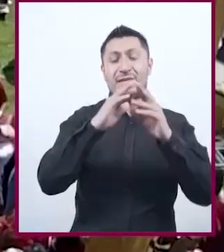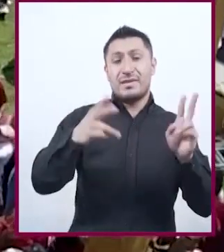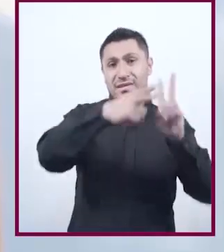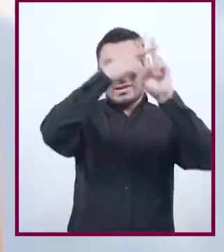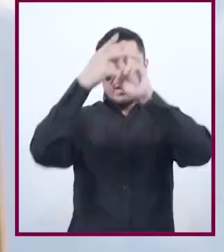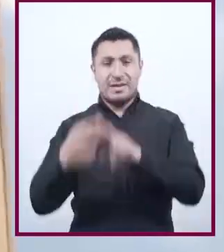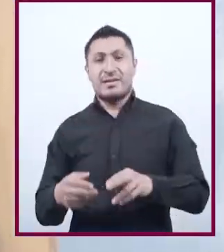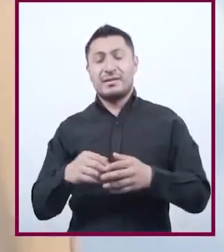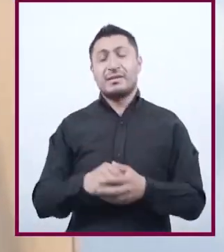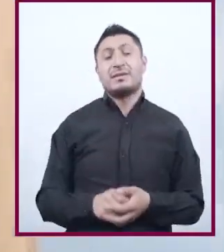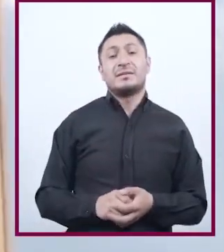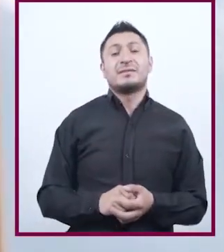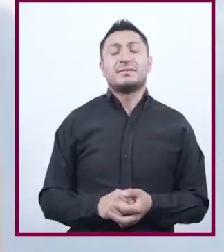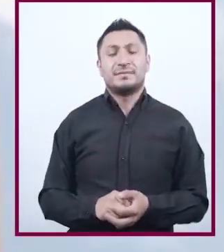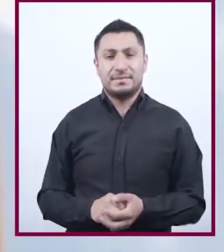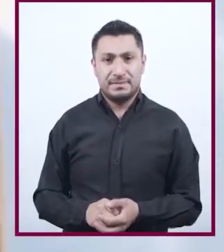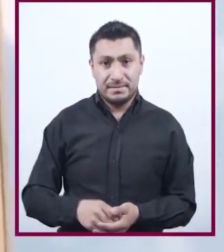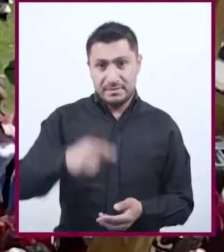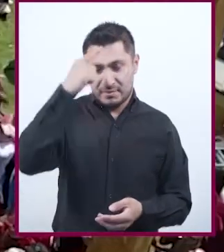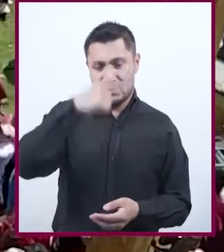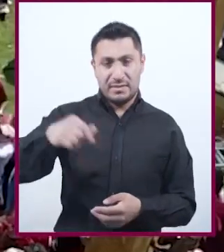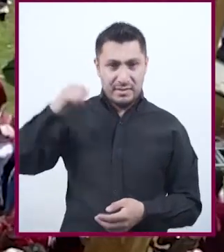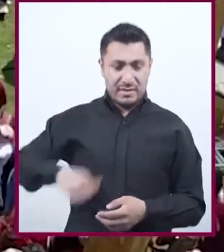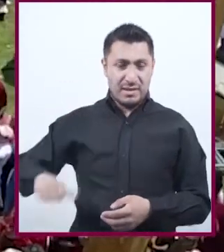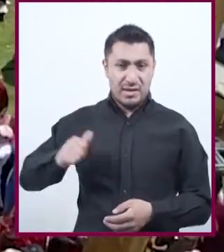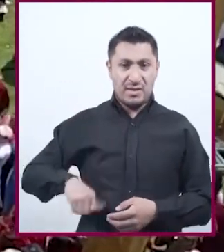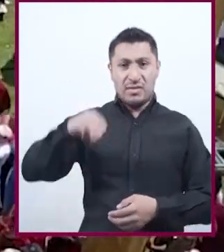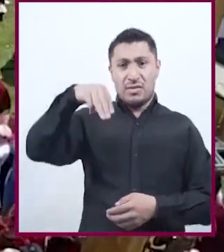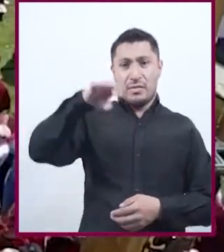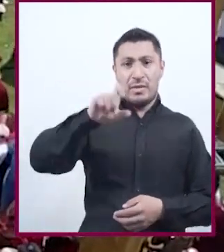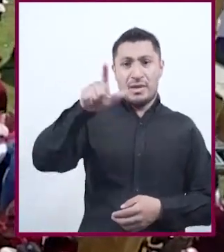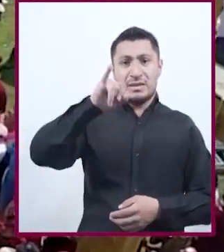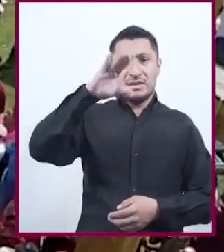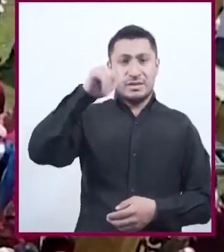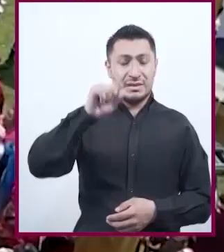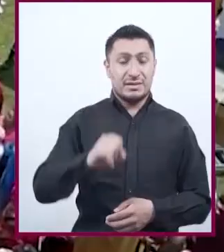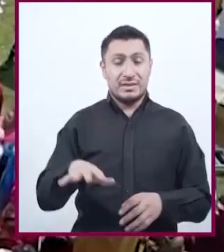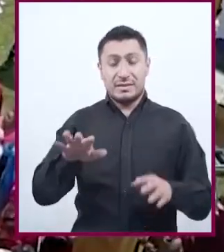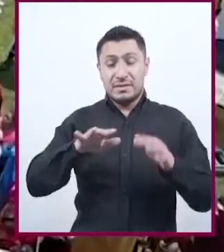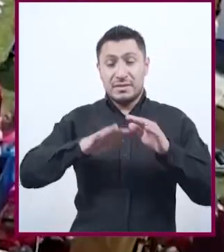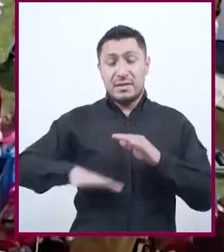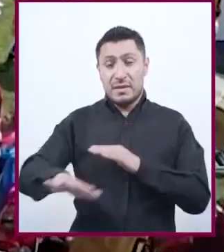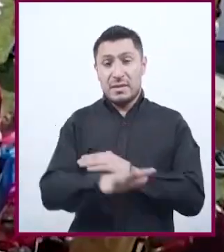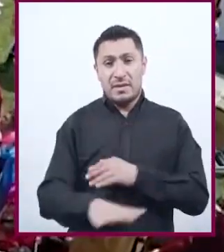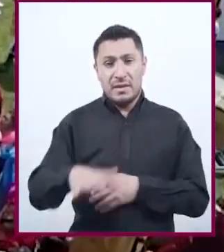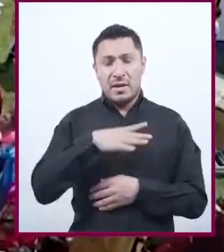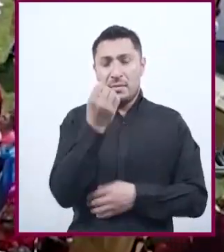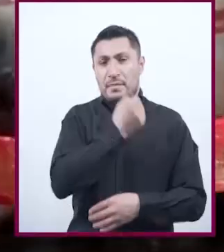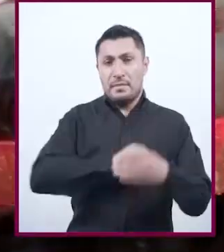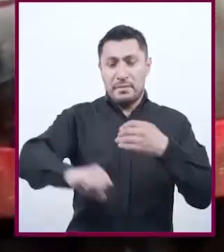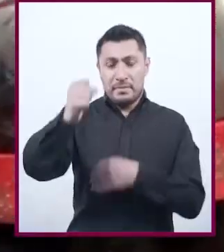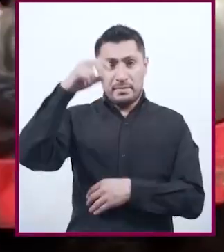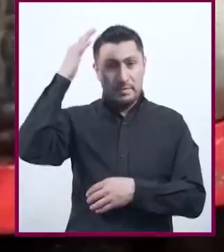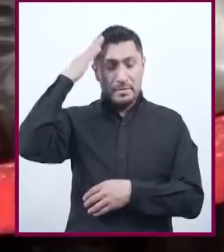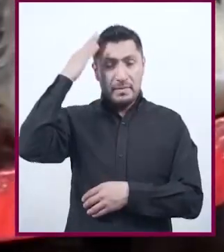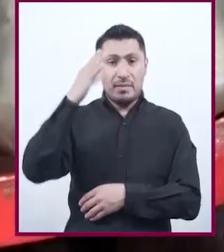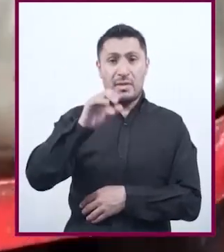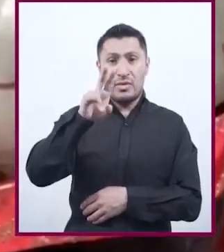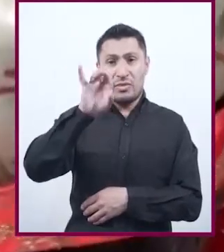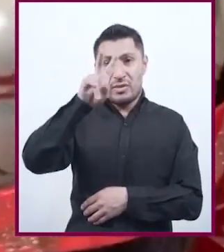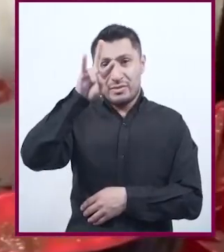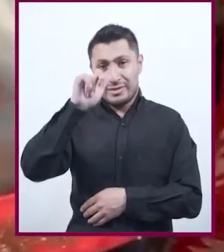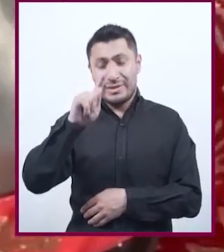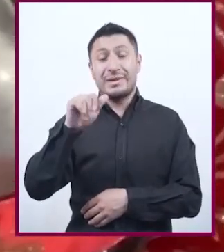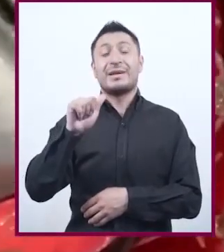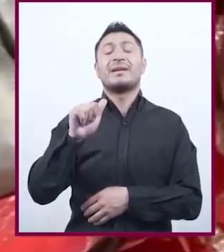Cerro de la Estrella o Huizachtepetl, para los antiguos mexicas, en cuyas faldas se encuentra el famosísimo Señor de la Cuevita,